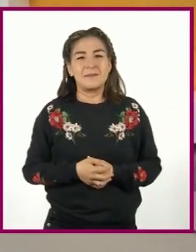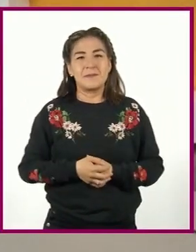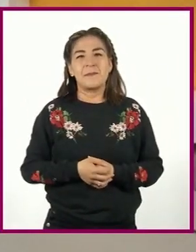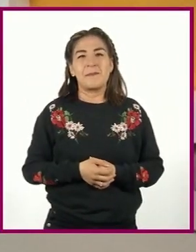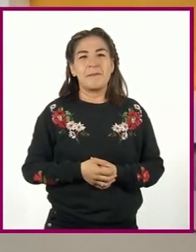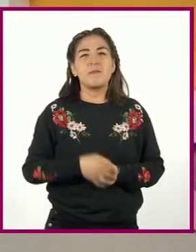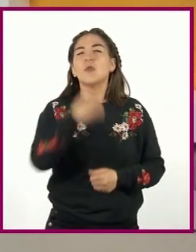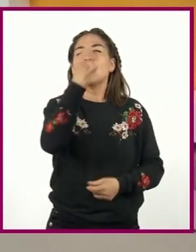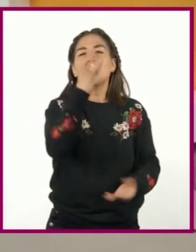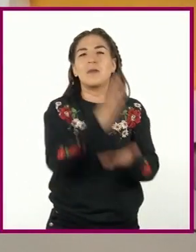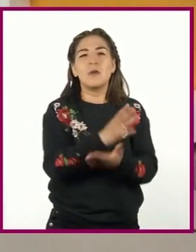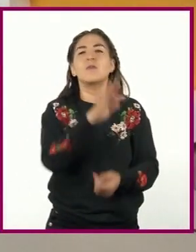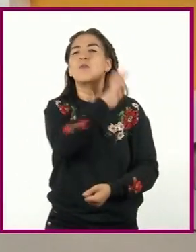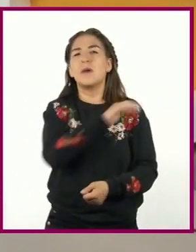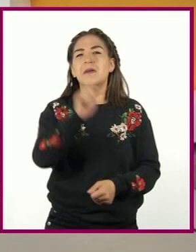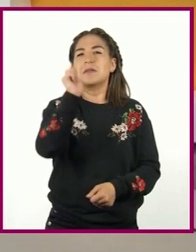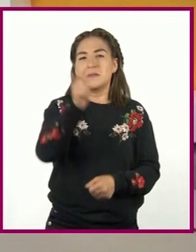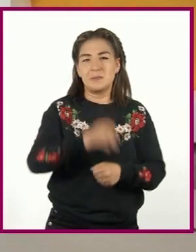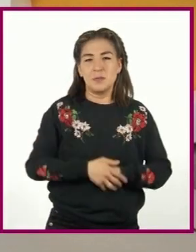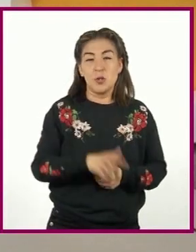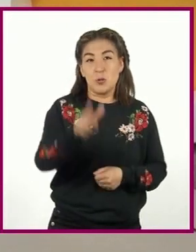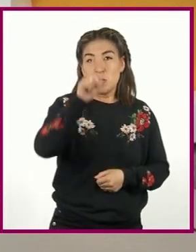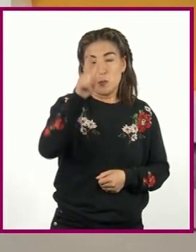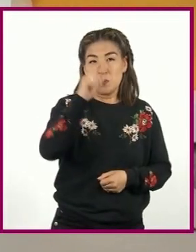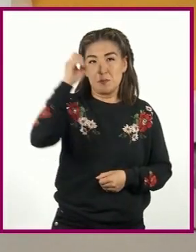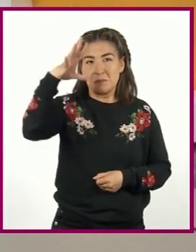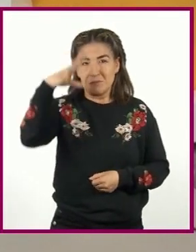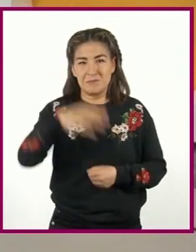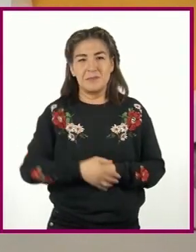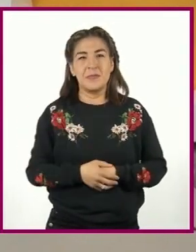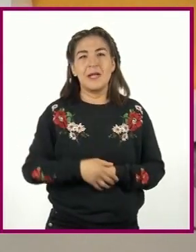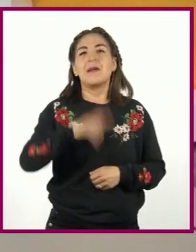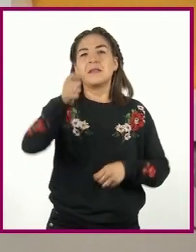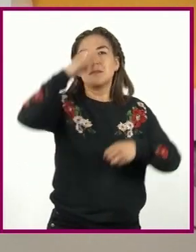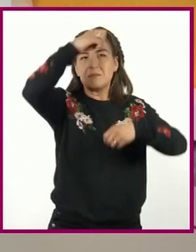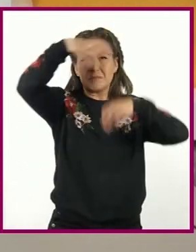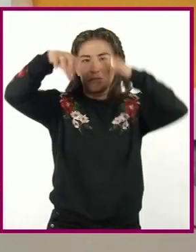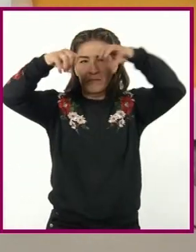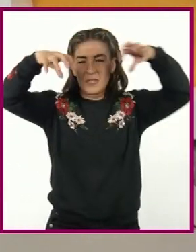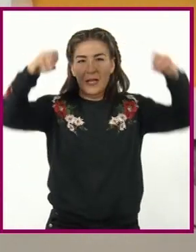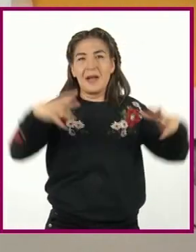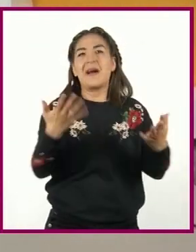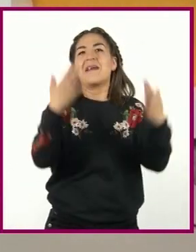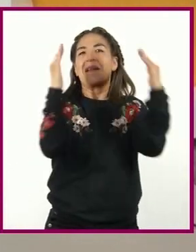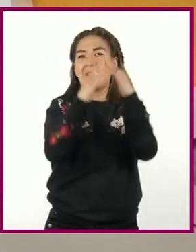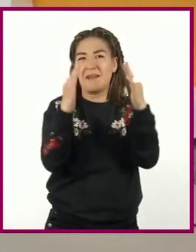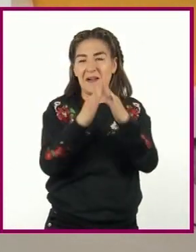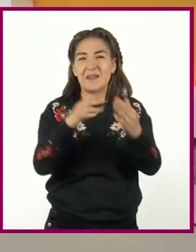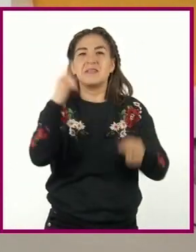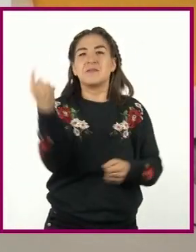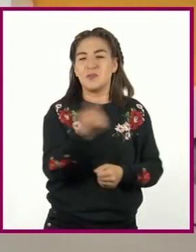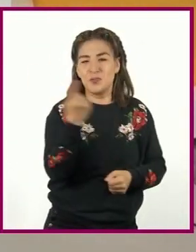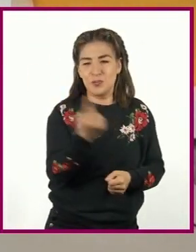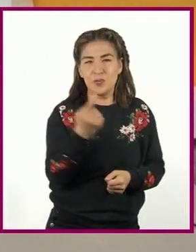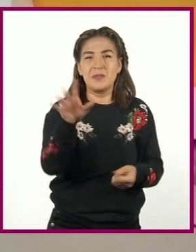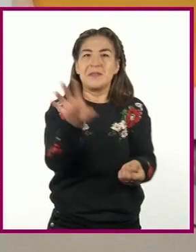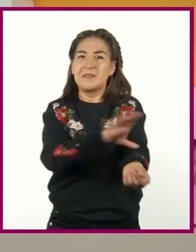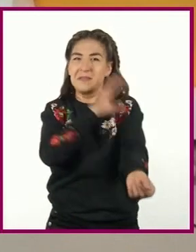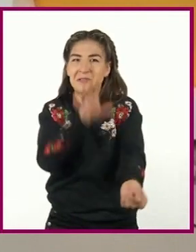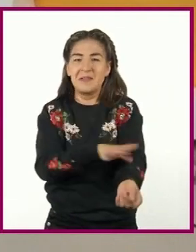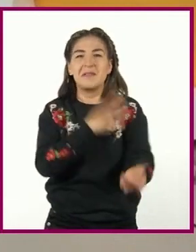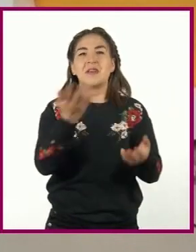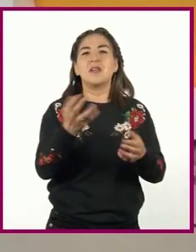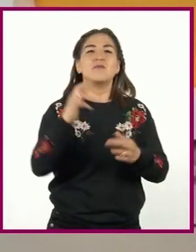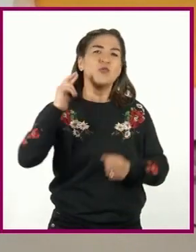para citar se puede mencionar a la iluminación y alumbrado, electrodomésticos, producción de calor,